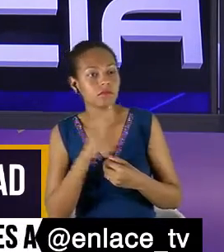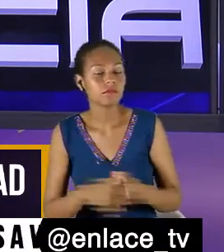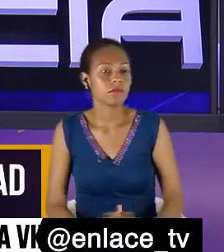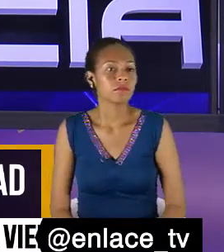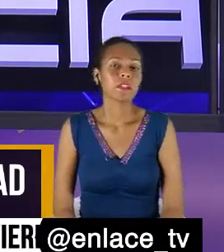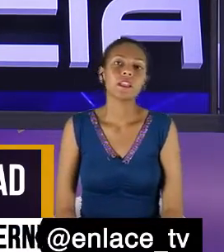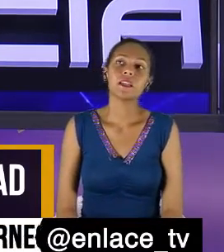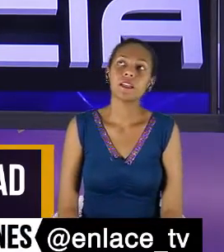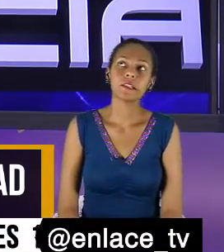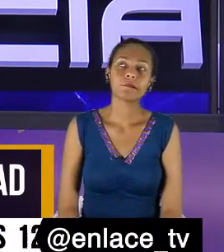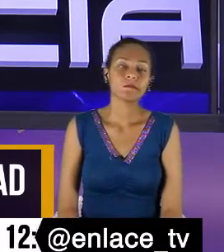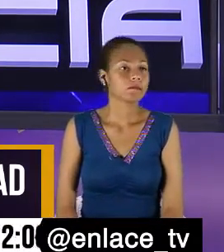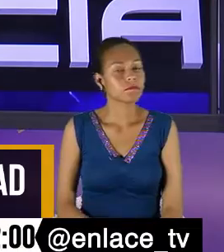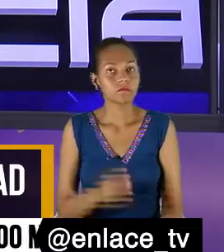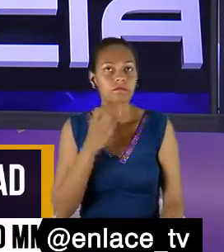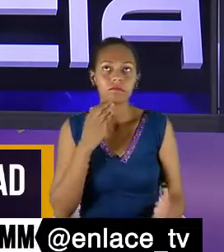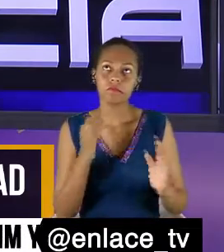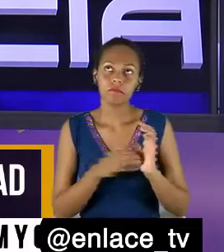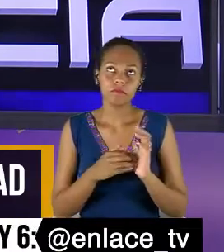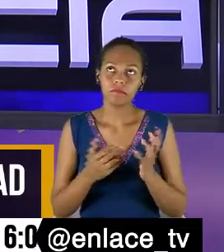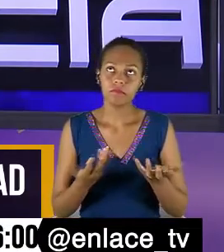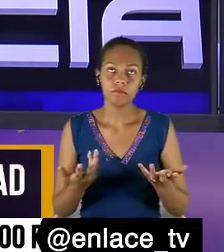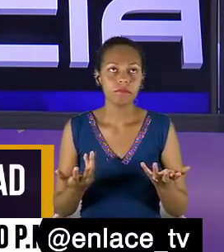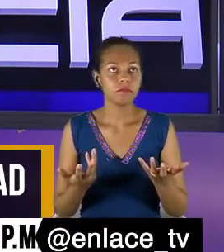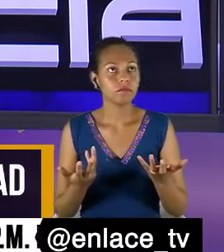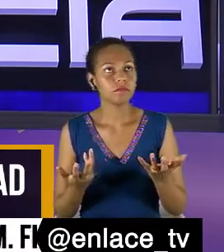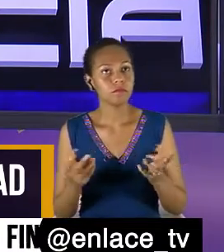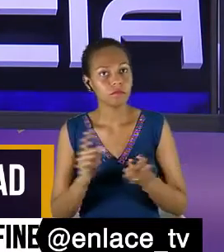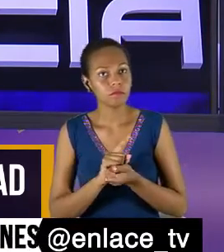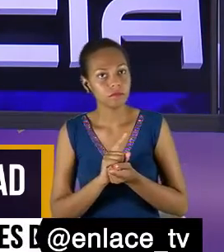el requisito, en el decreto, que ya no va a ser